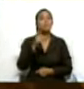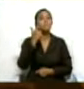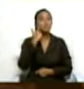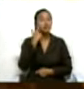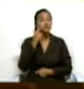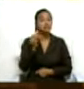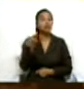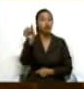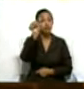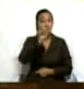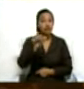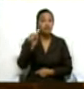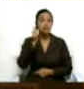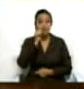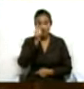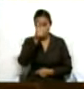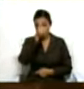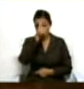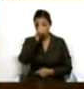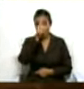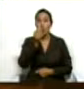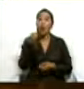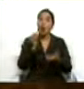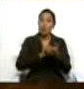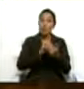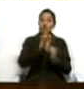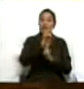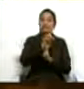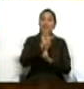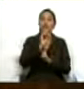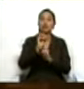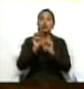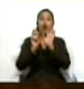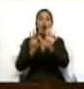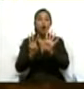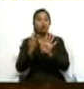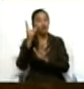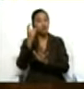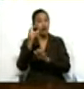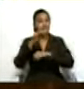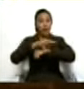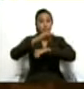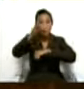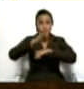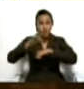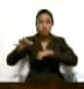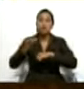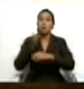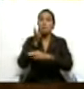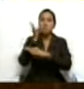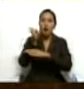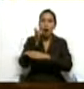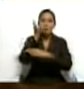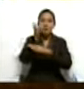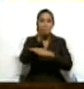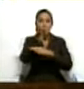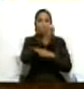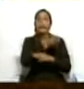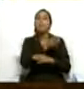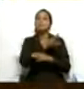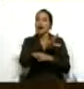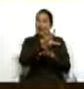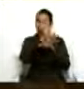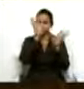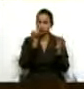fin de semana vamos a 108 municipios que están pendientes, faltantes, y completaremos el 100% de los